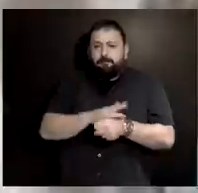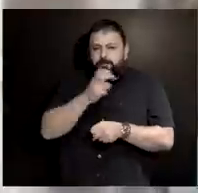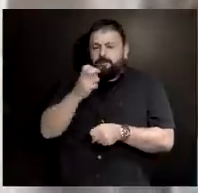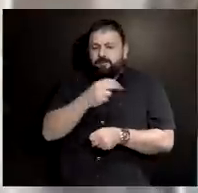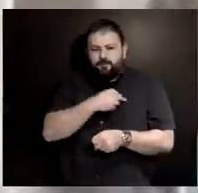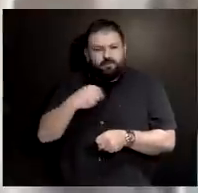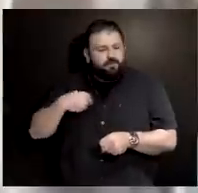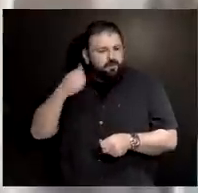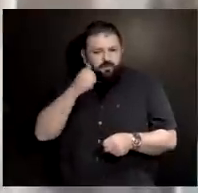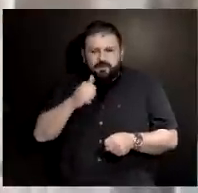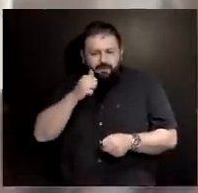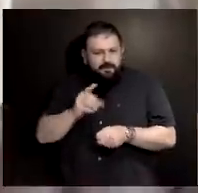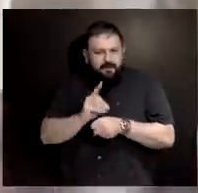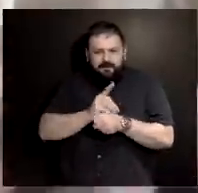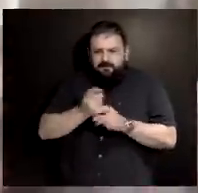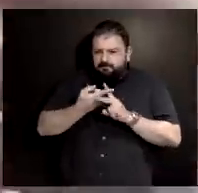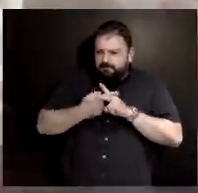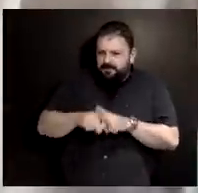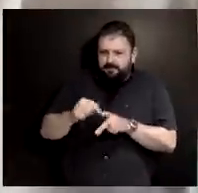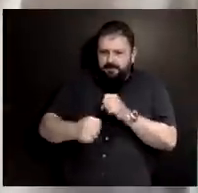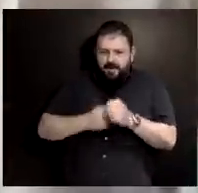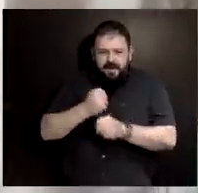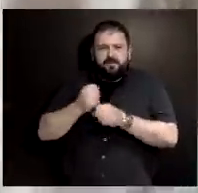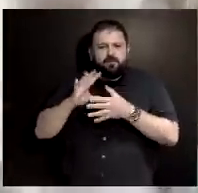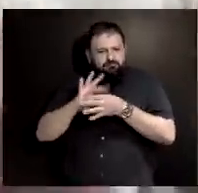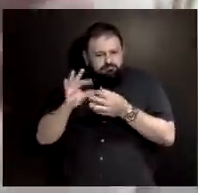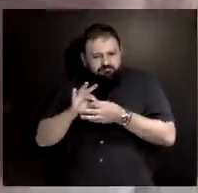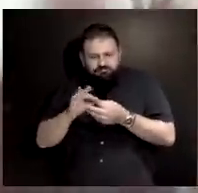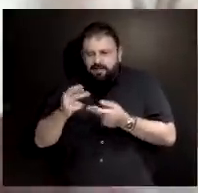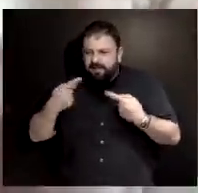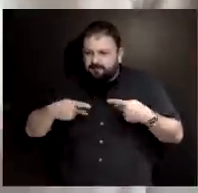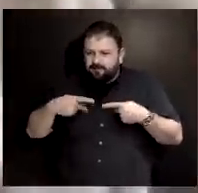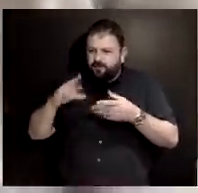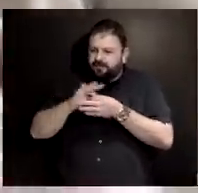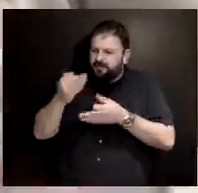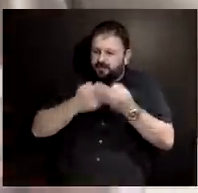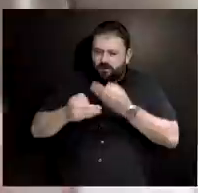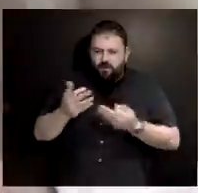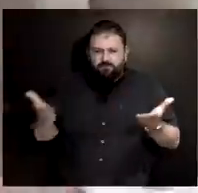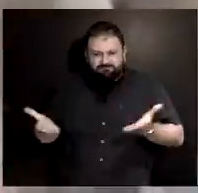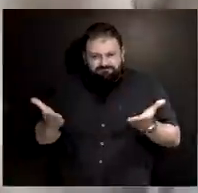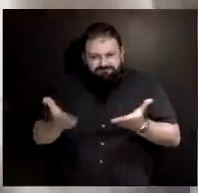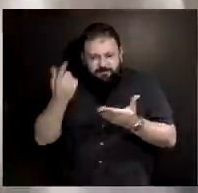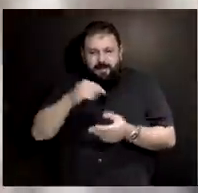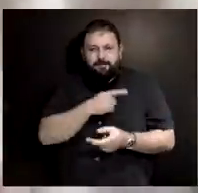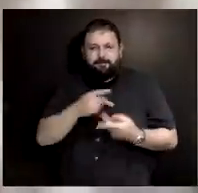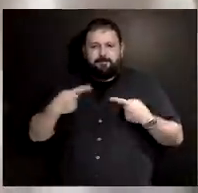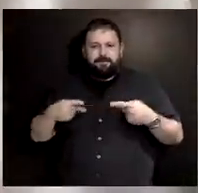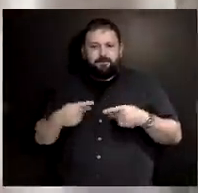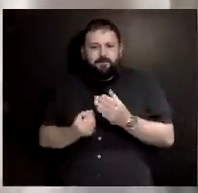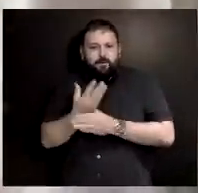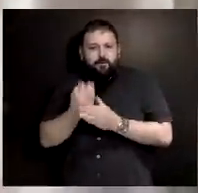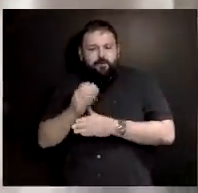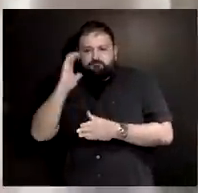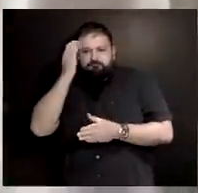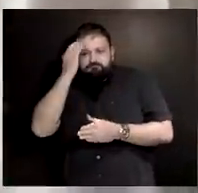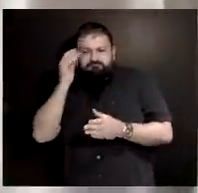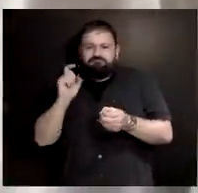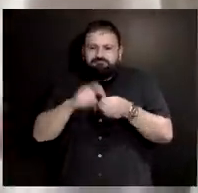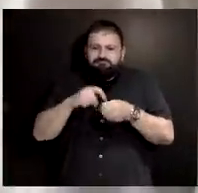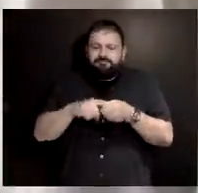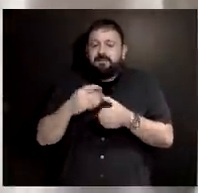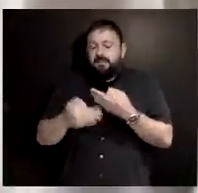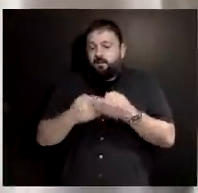nuestra empresa, conozcan la oportunidad, y eso es lo que normalmente hacemos durante enero, febrero, marzo, y a veces hasta nos extendemos hasta